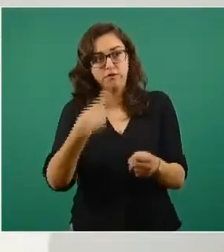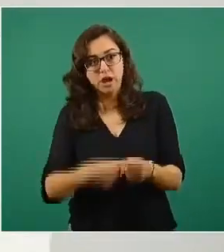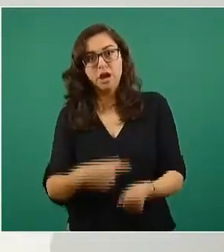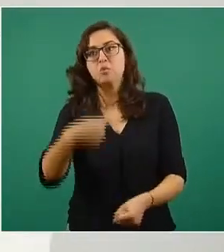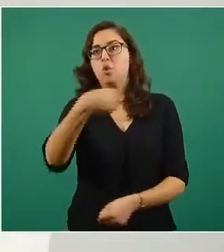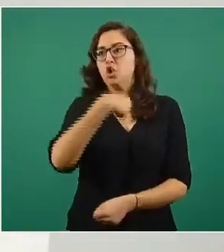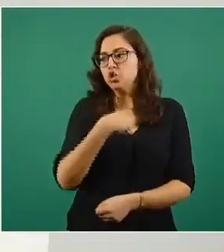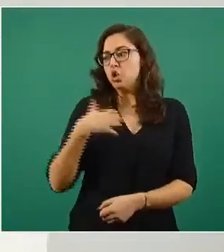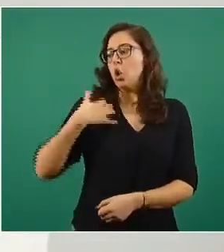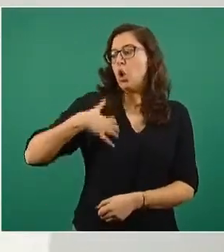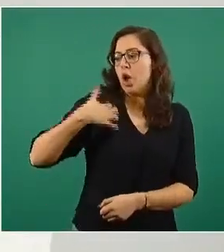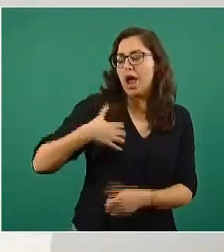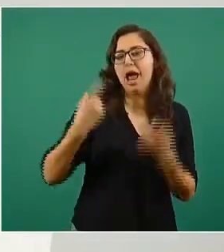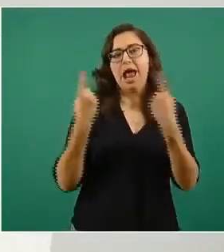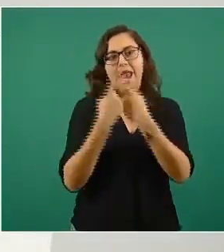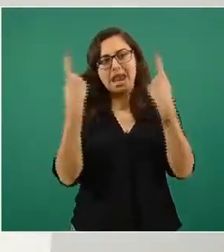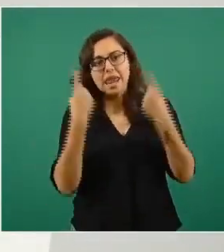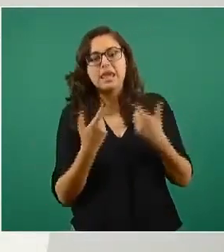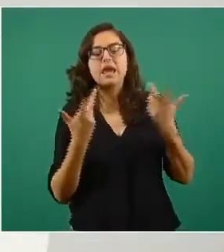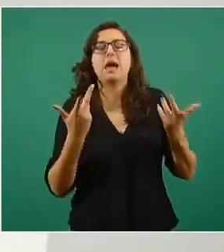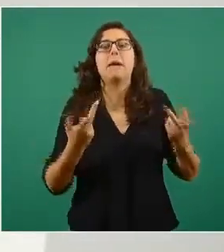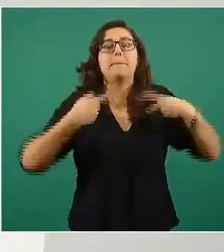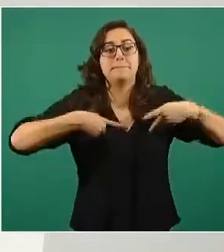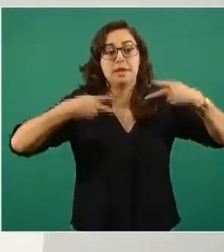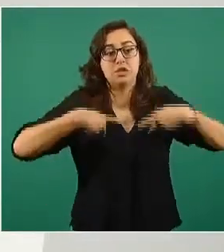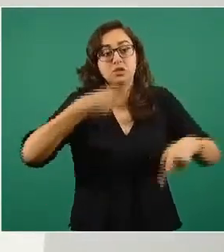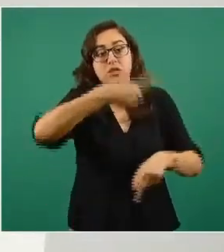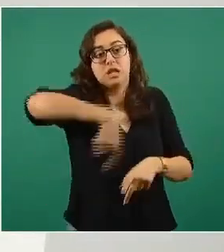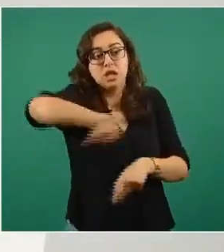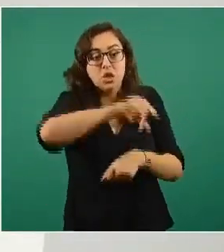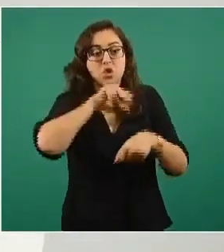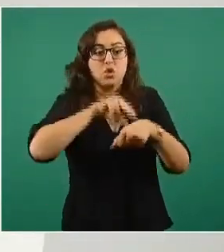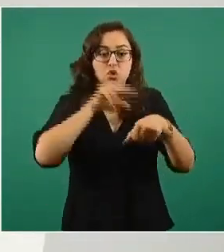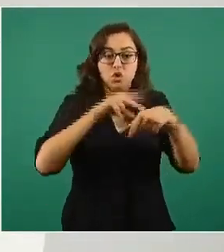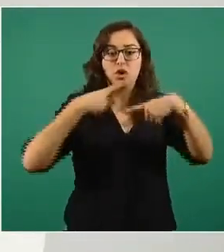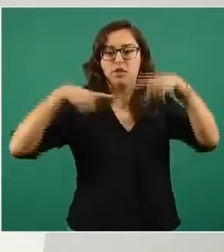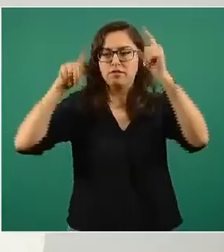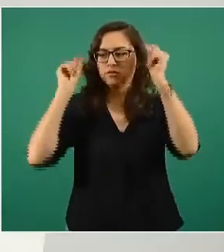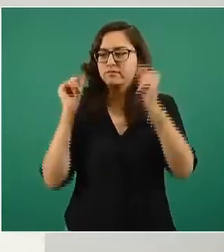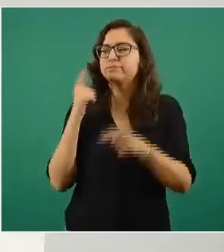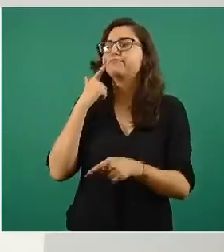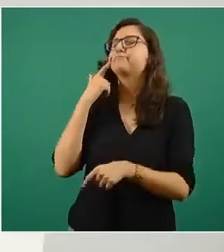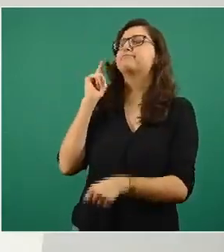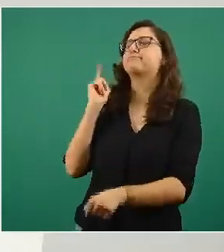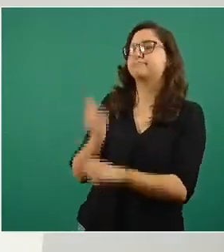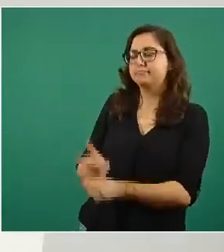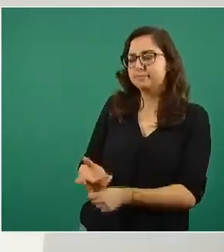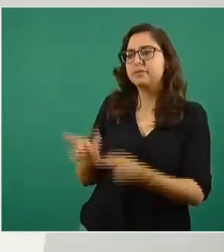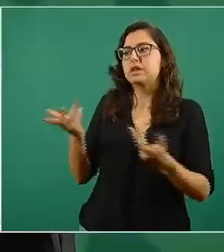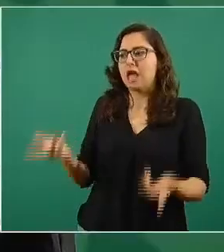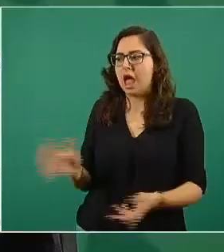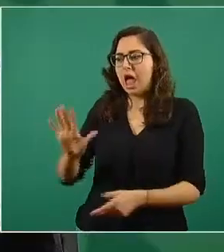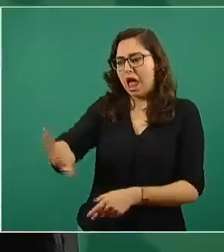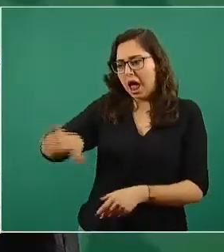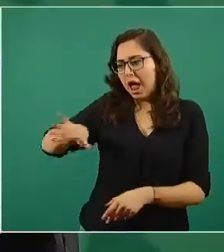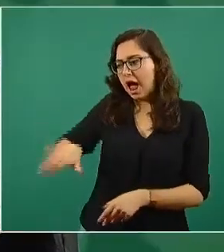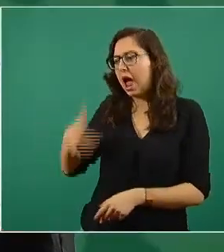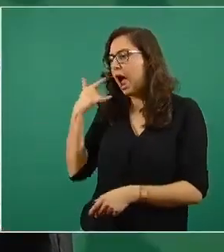vacunación, decirlo, para que el personal especializado, personal de salud de la brigada, pueda hacer una